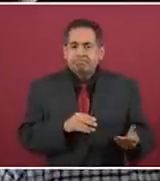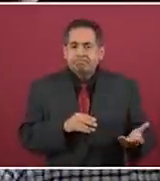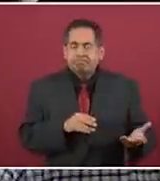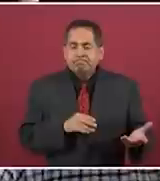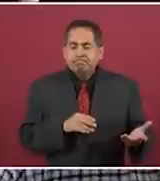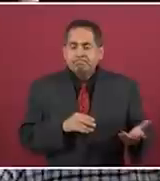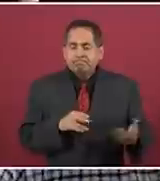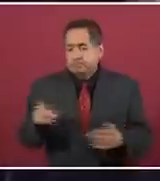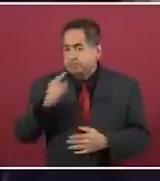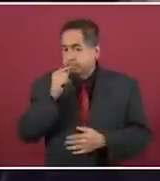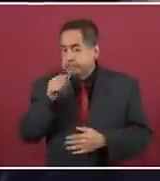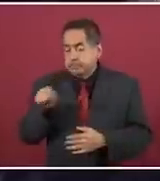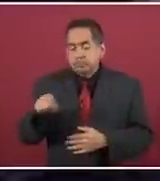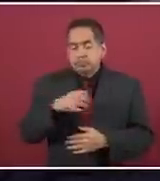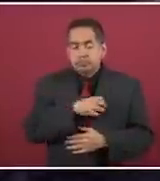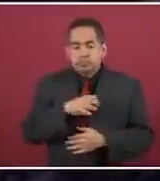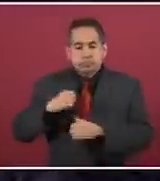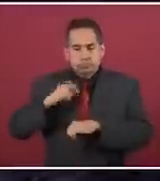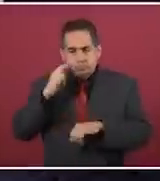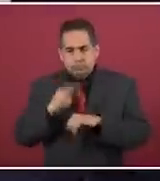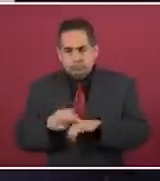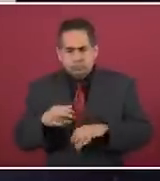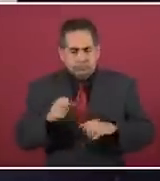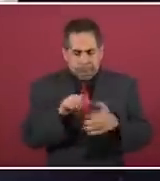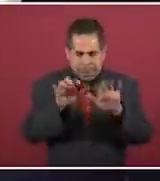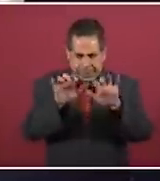Dice el oficial, está en el parte,